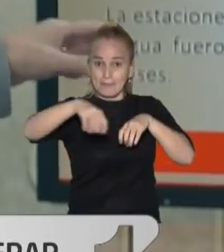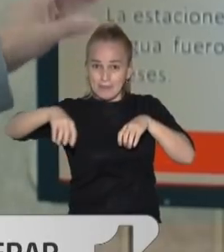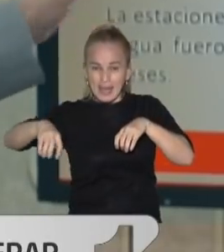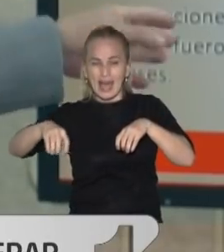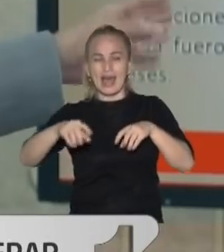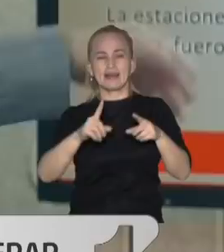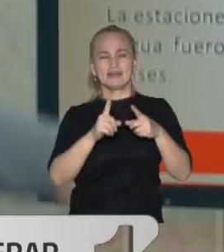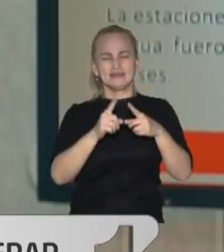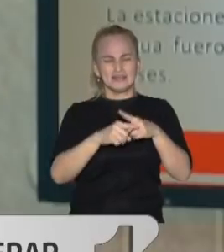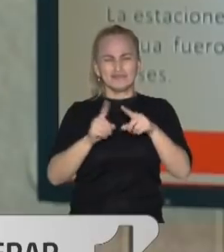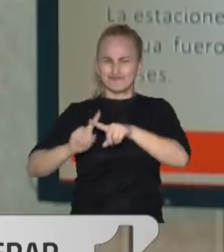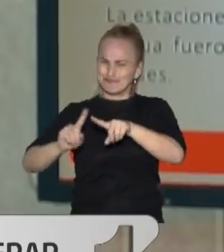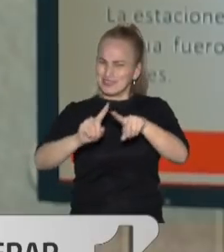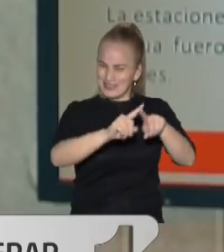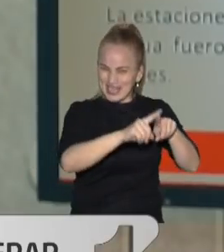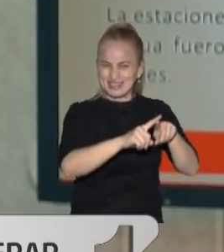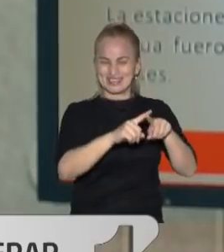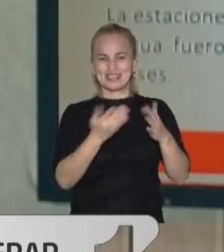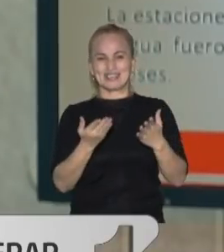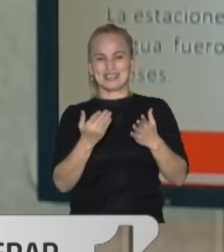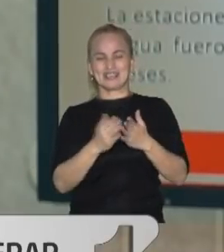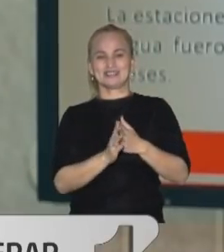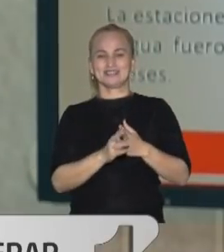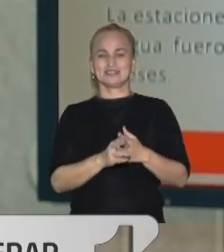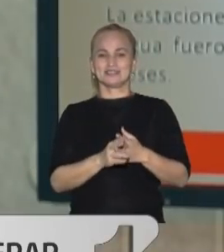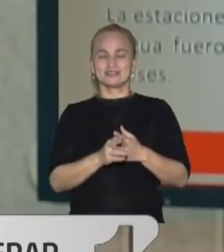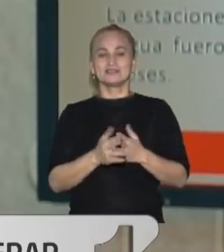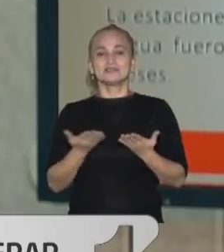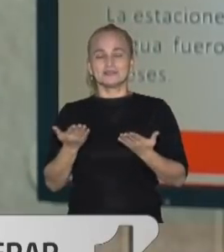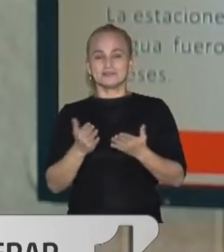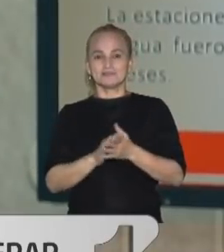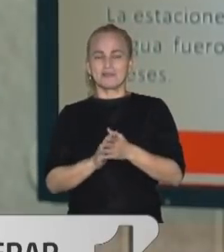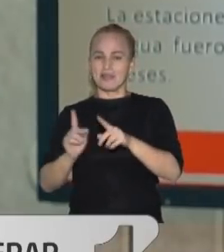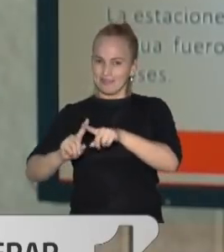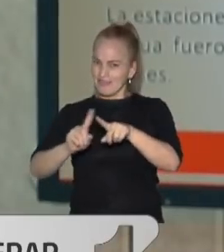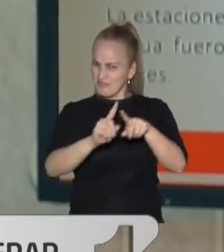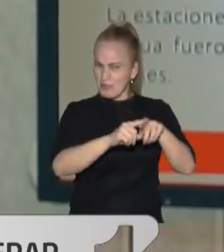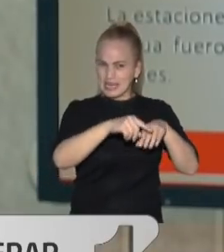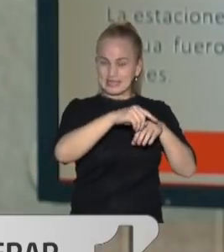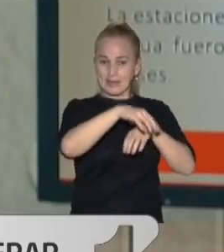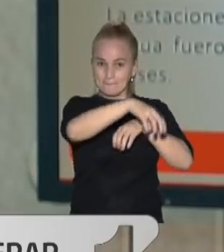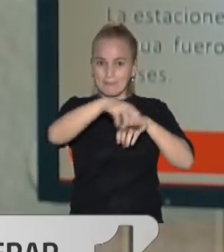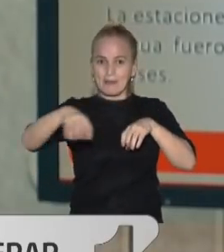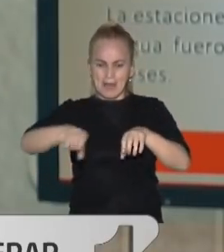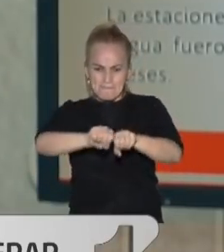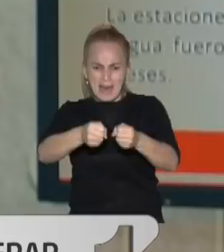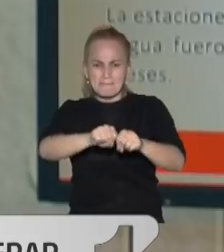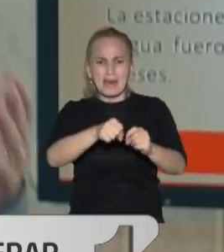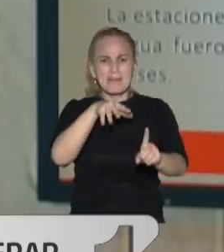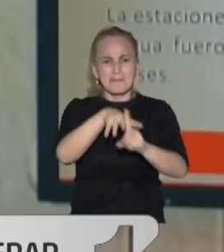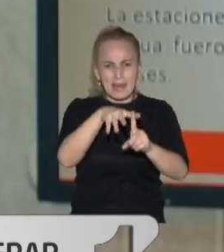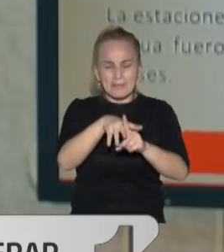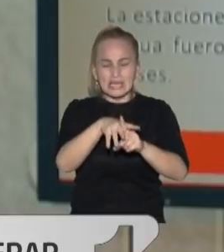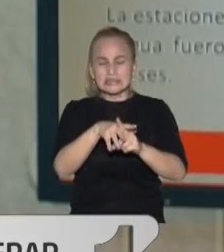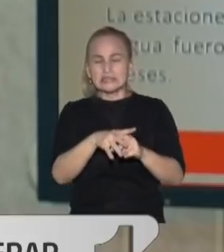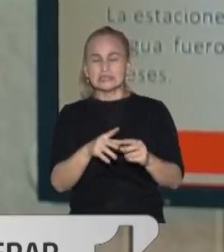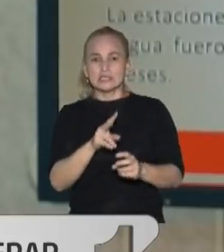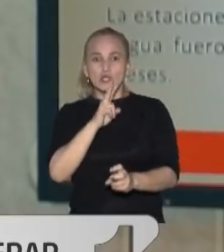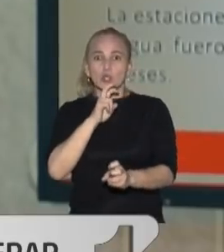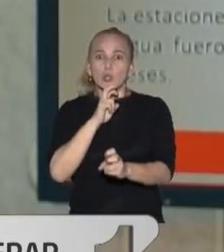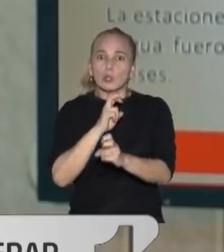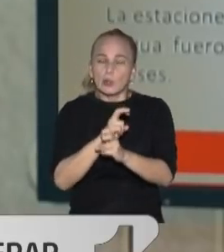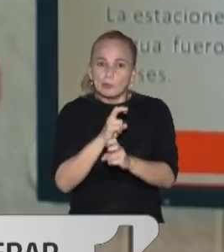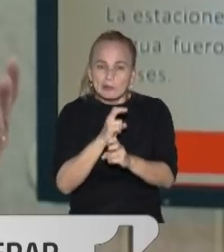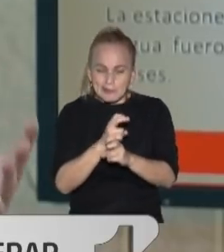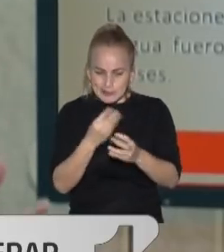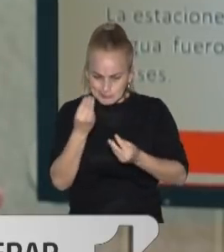Tintal, Sabana, Hospital, San Victorino, San Mateo, Terreros y Tigua, que fueron destruidas a tal nivel que